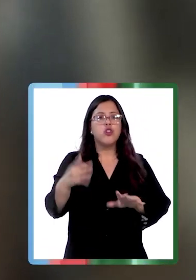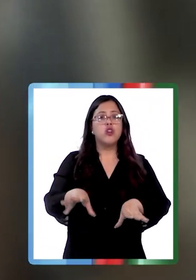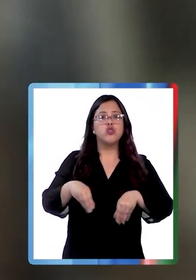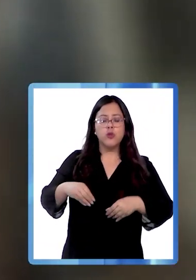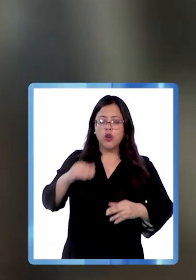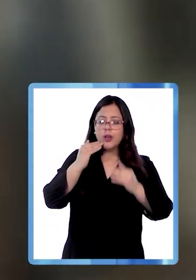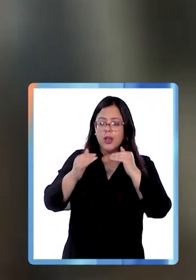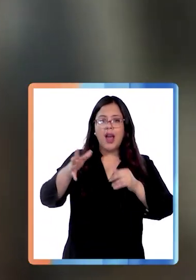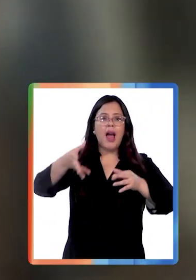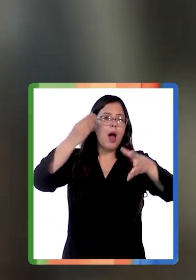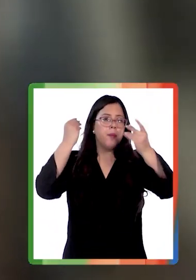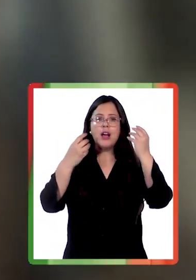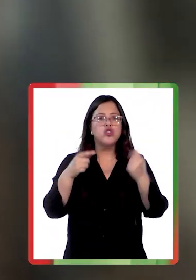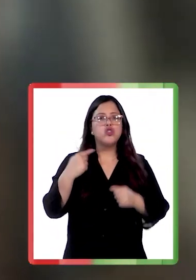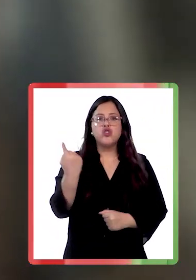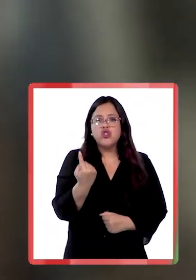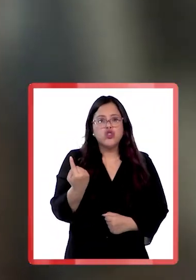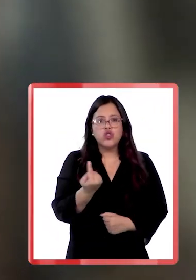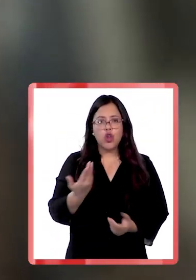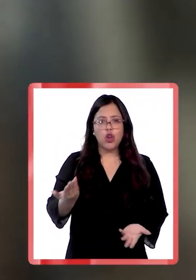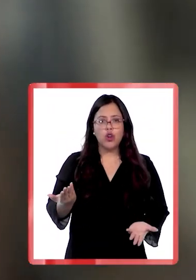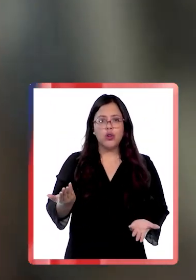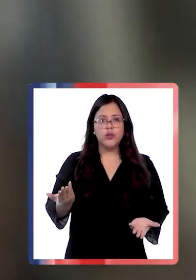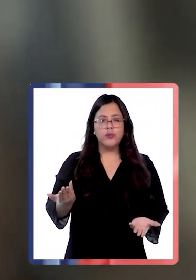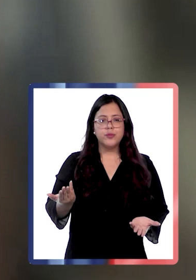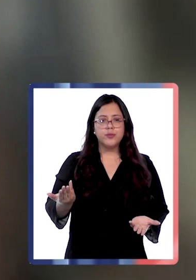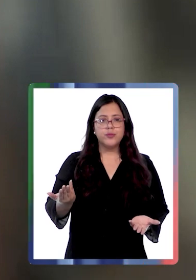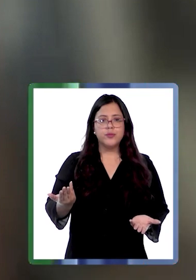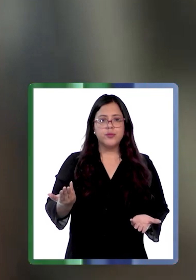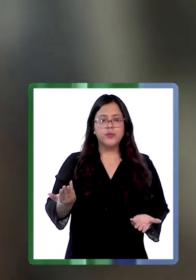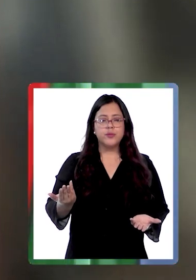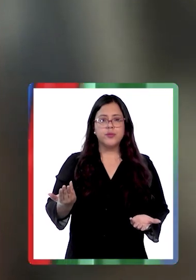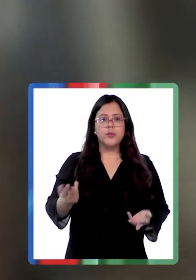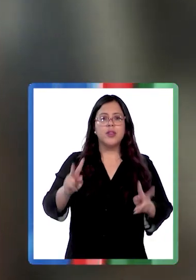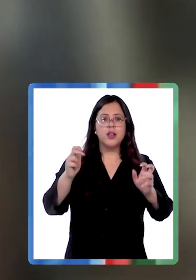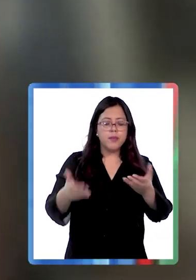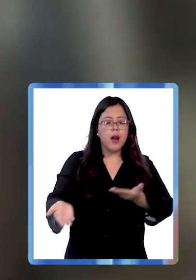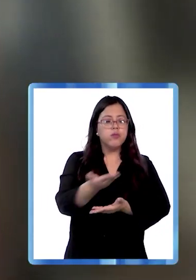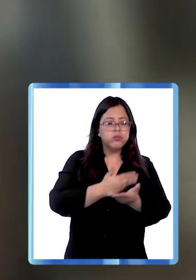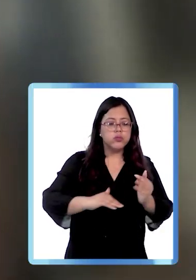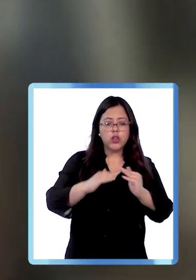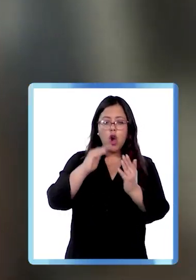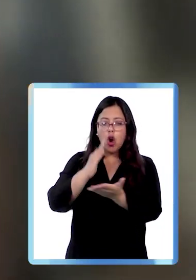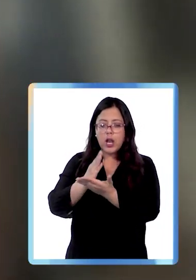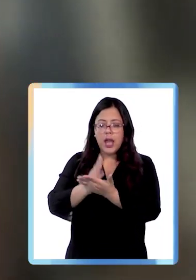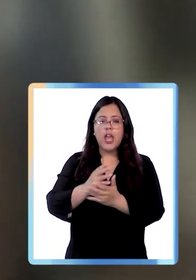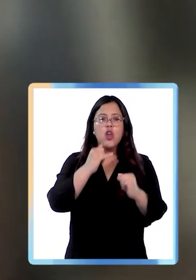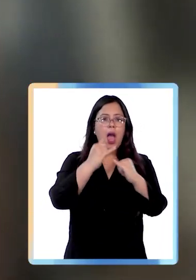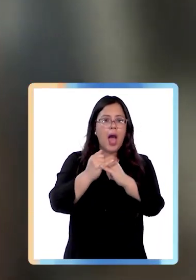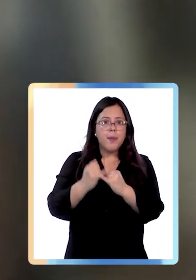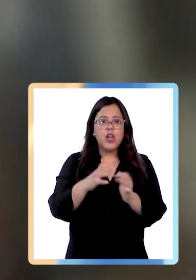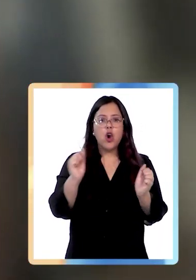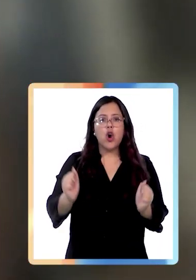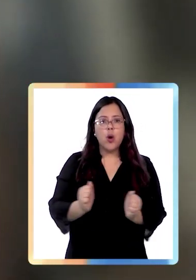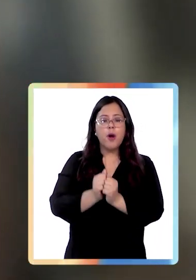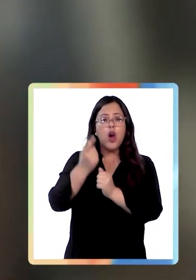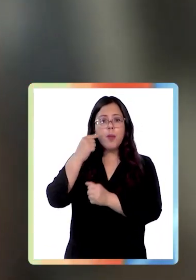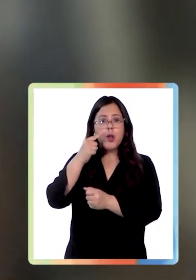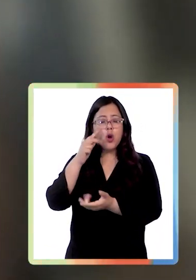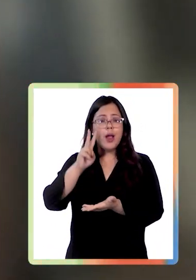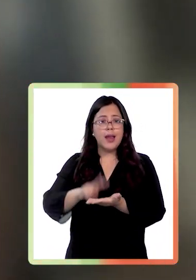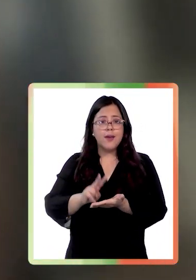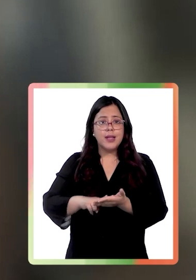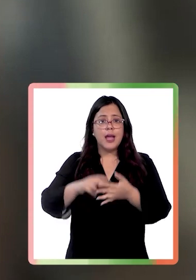pasar porque asumimos que nuestros niños los aprenden espontáneamente en sus interacciones en el colegio, con amigos o